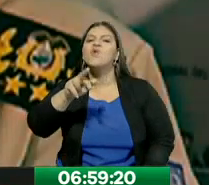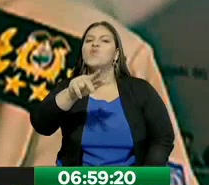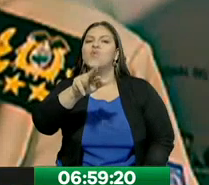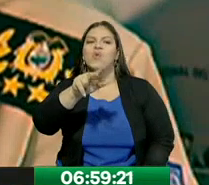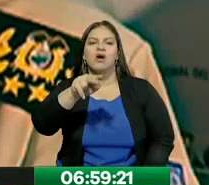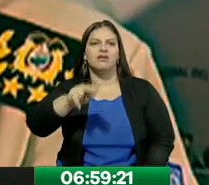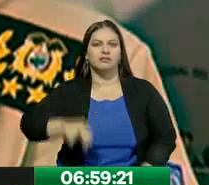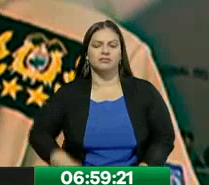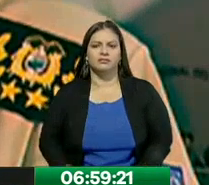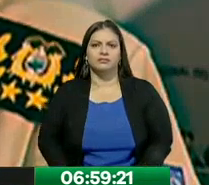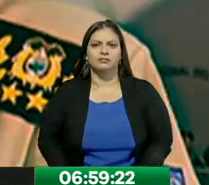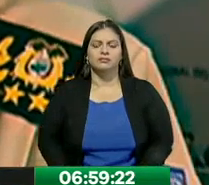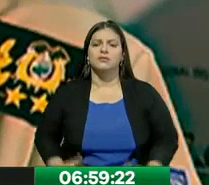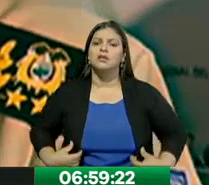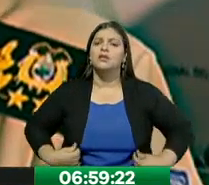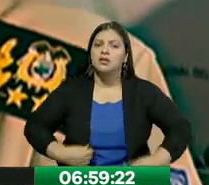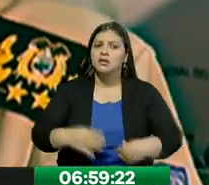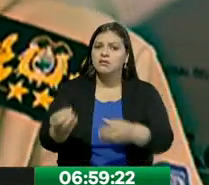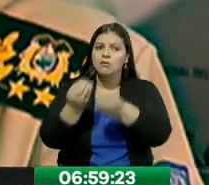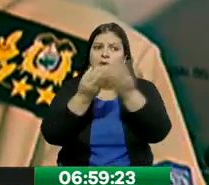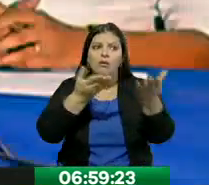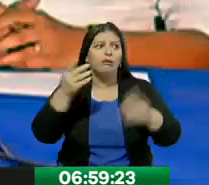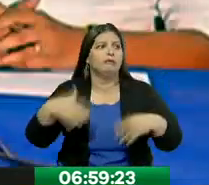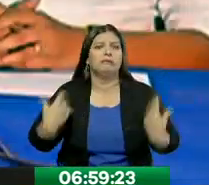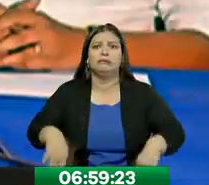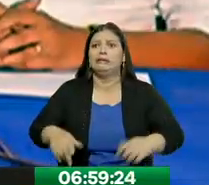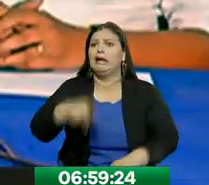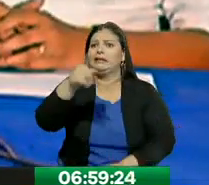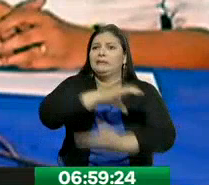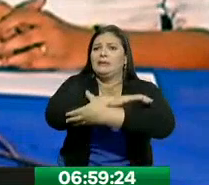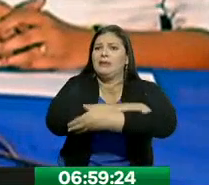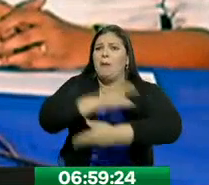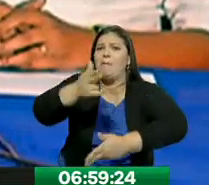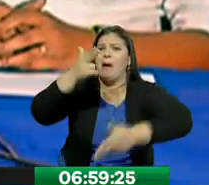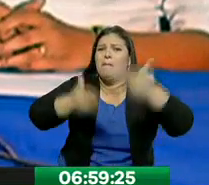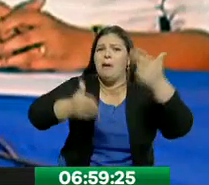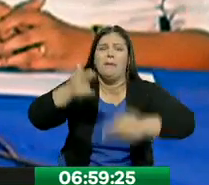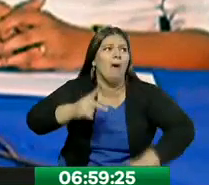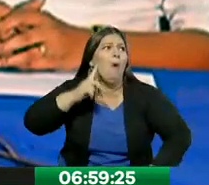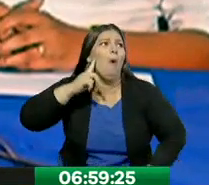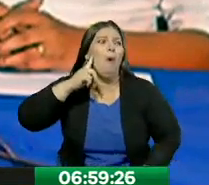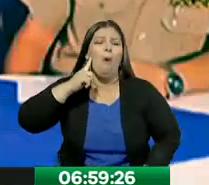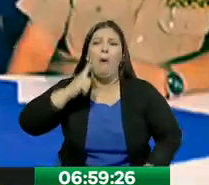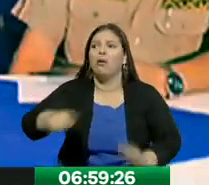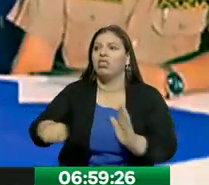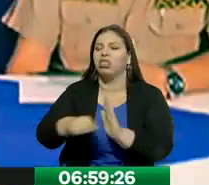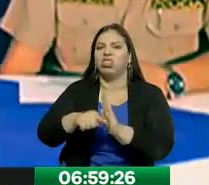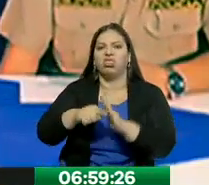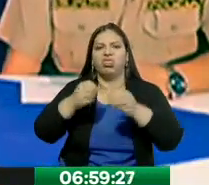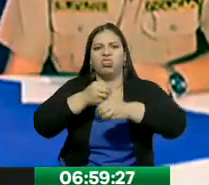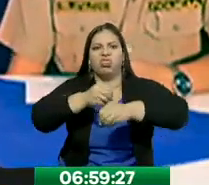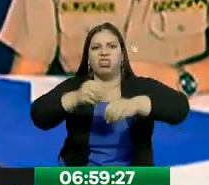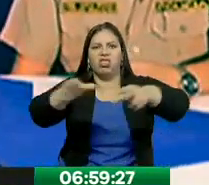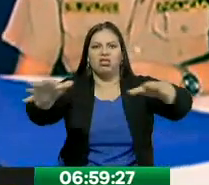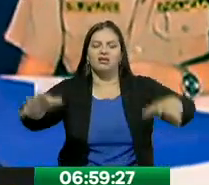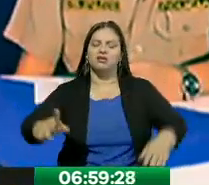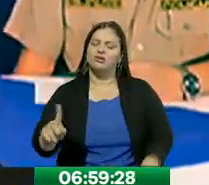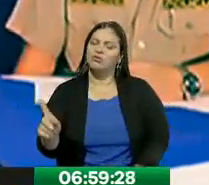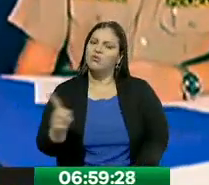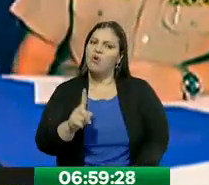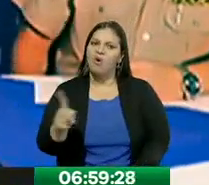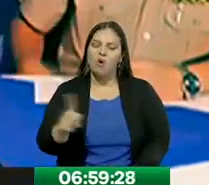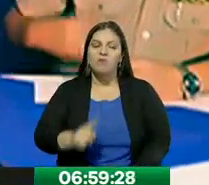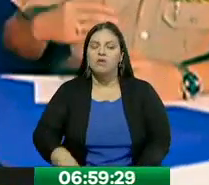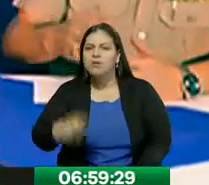Y piden tener más cuidado al momento de publicar y comentar ese tipo de información. Cree que eso pudo tener consecuencias más graves al